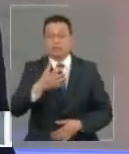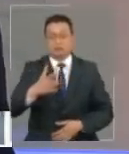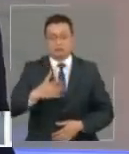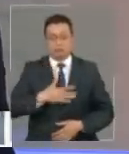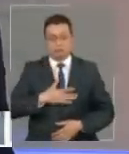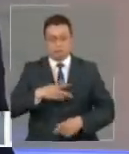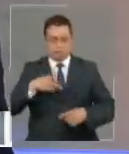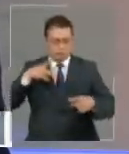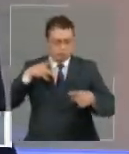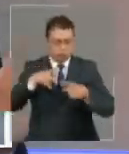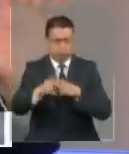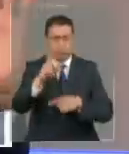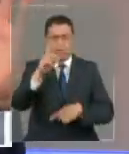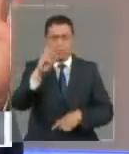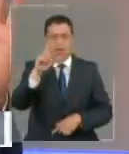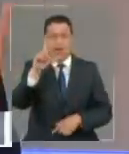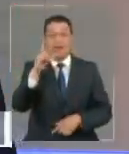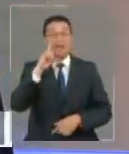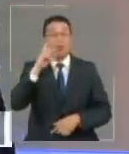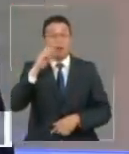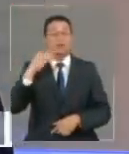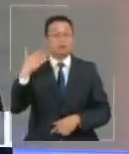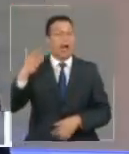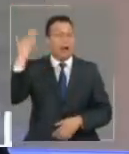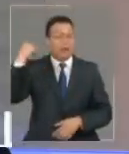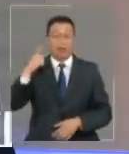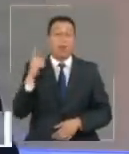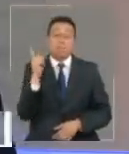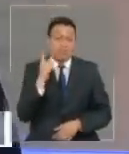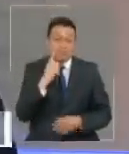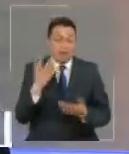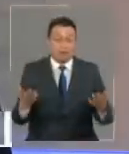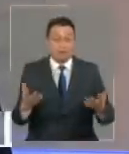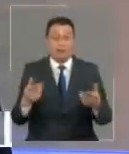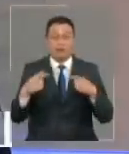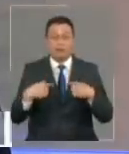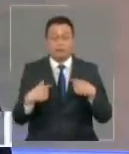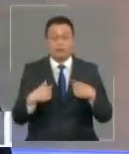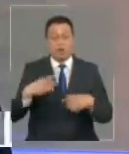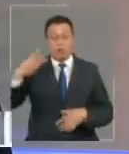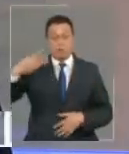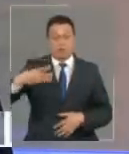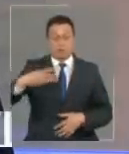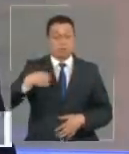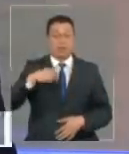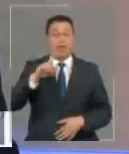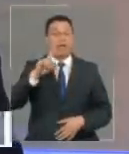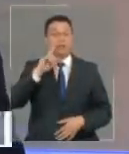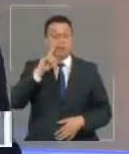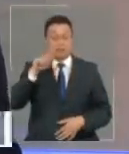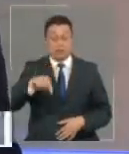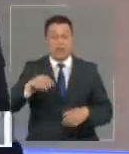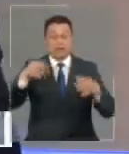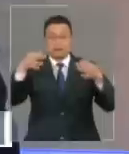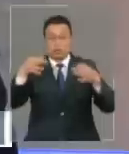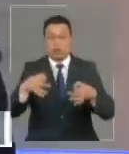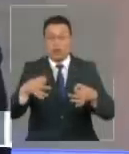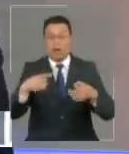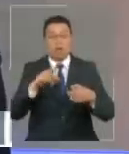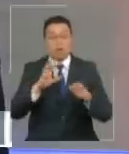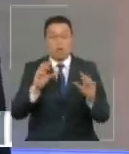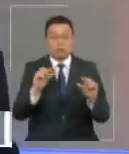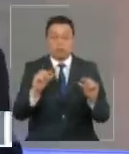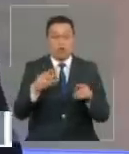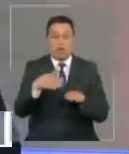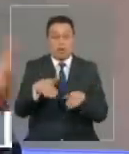que va a terminar con la delincuencia, que ya pasó en Recoleta, les miente, porque las atribuciones que las municipalidades tenemos en materia de seguridad son